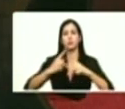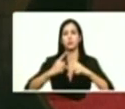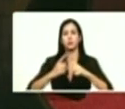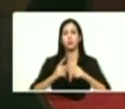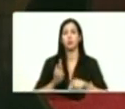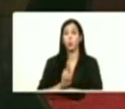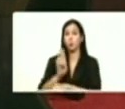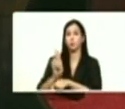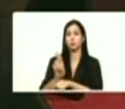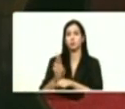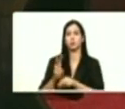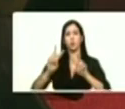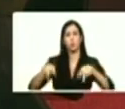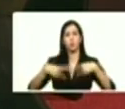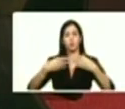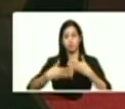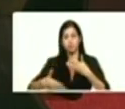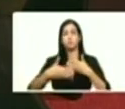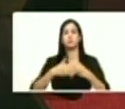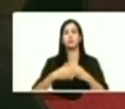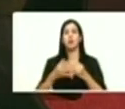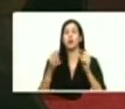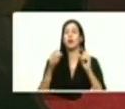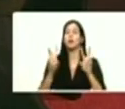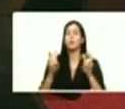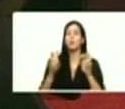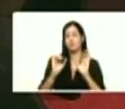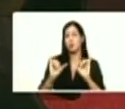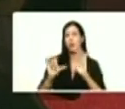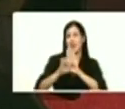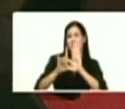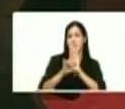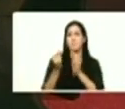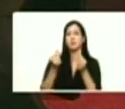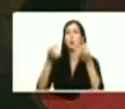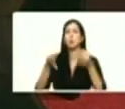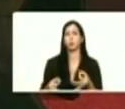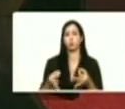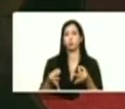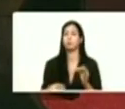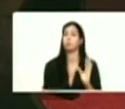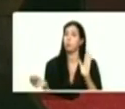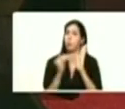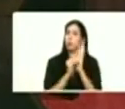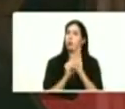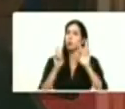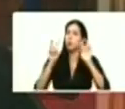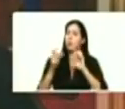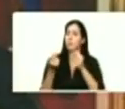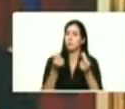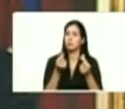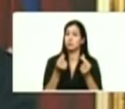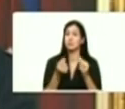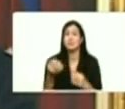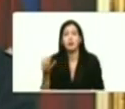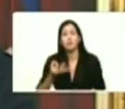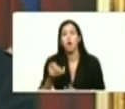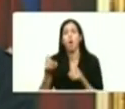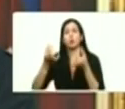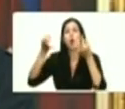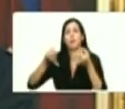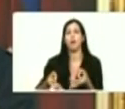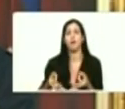aplicación en esta nueva etapa de la ley de precios justos para establecer los nuevos precios en base a los costos reales